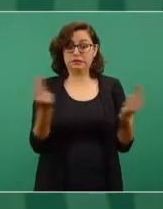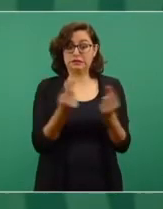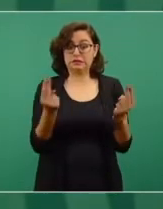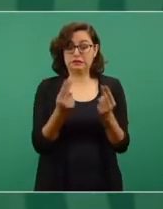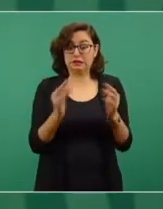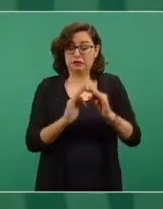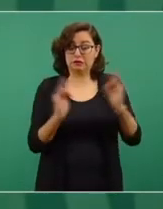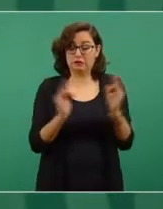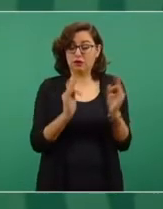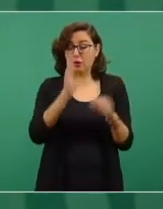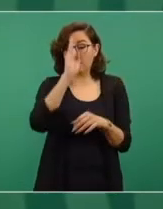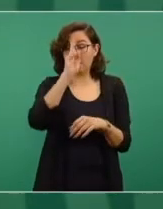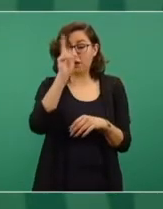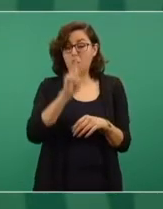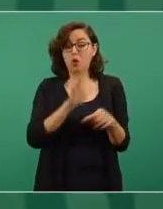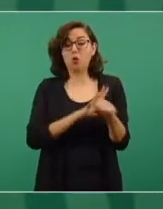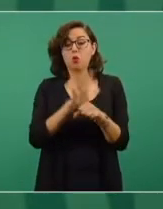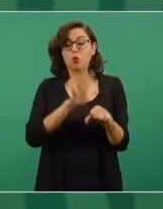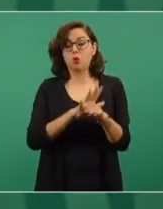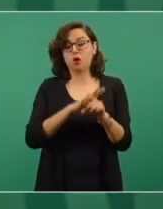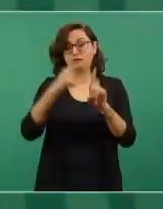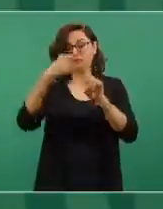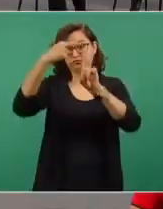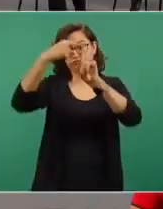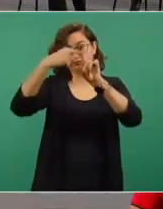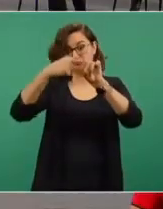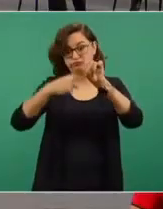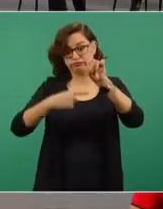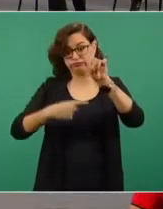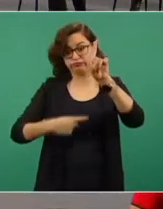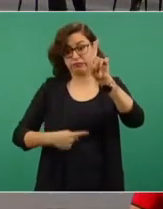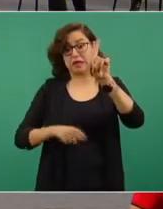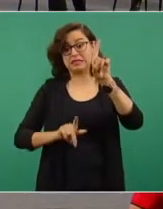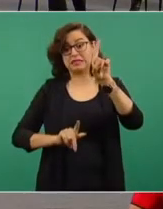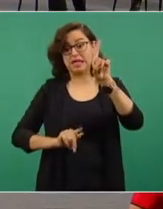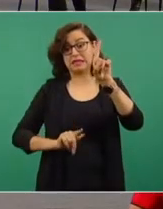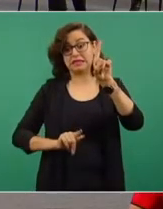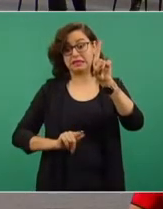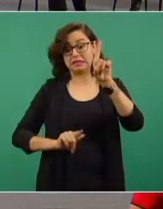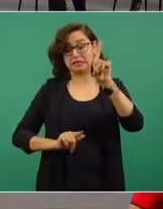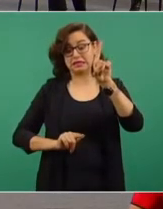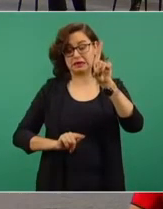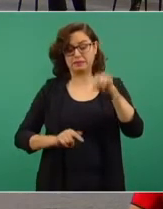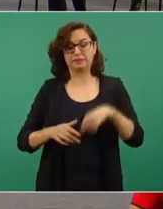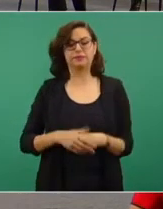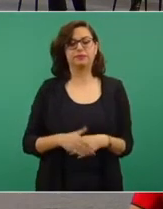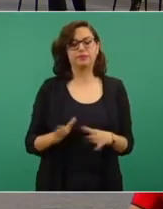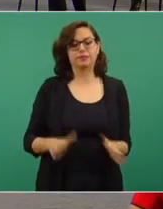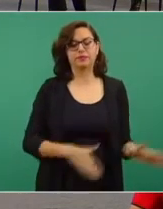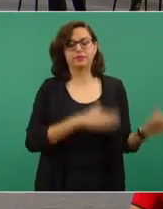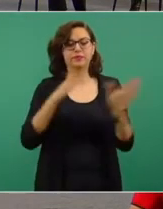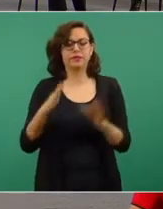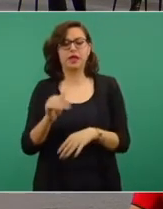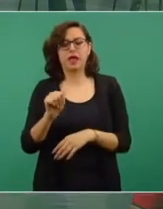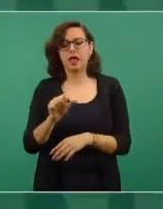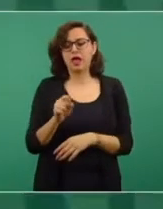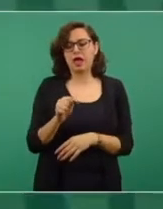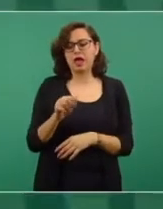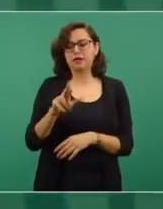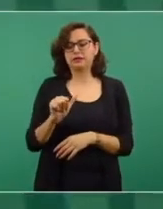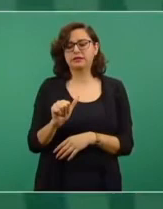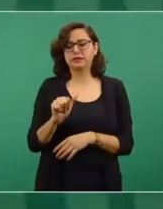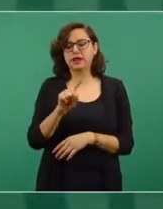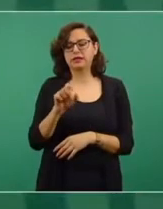se conserva a 70 grados centígrados bajo cero. Después tenemos AstraZeneca. Originalmente